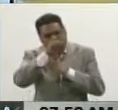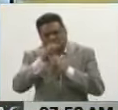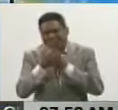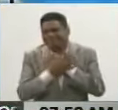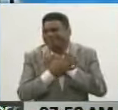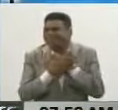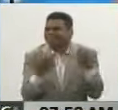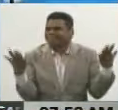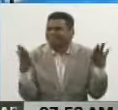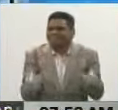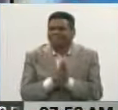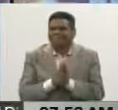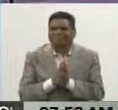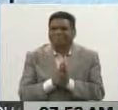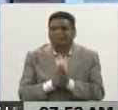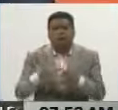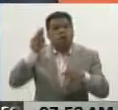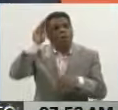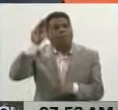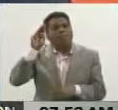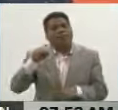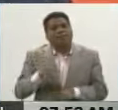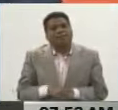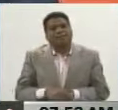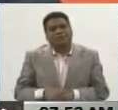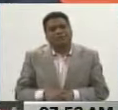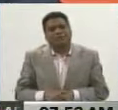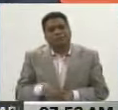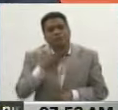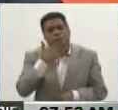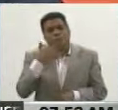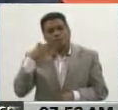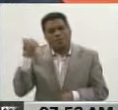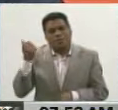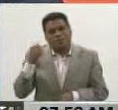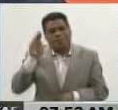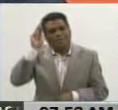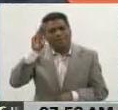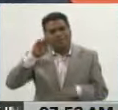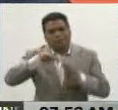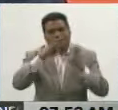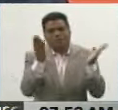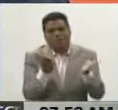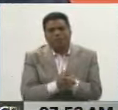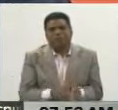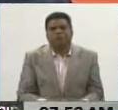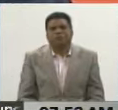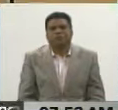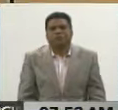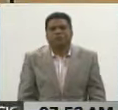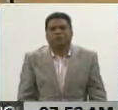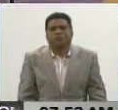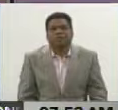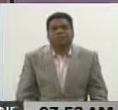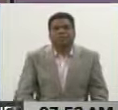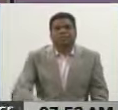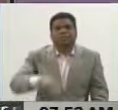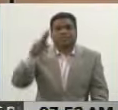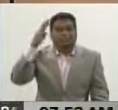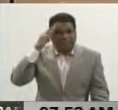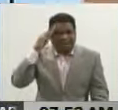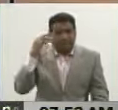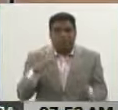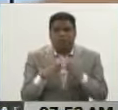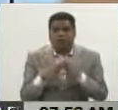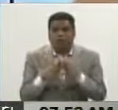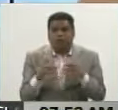una maestra. Los maestros y las maestras de Venezuela, los mejores maestros del mundo. Sabemos que todos los útiles escolares en todas las